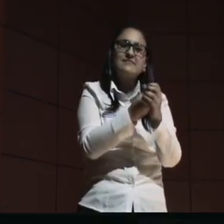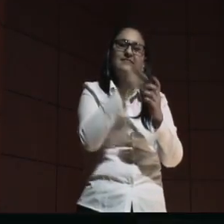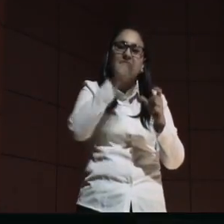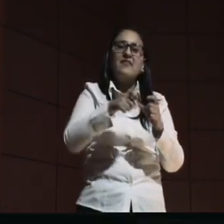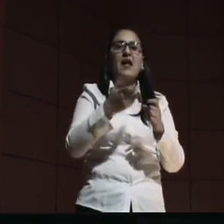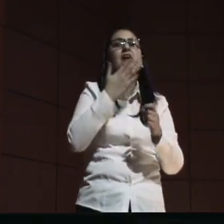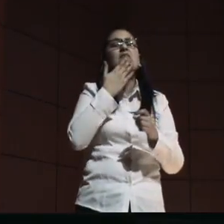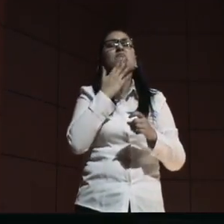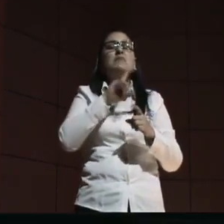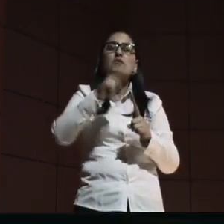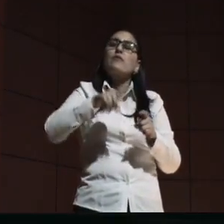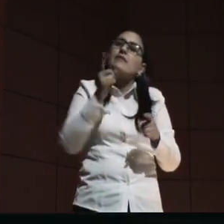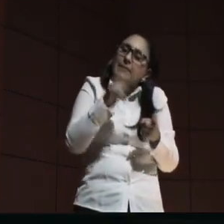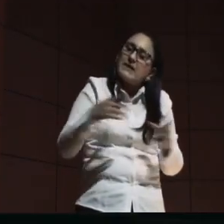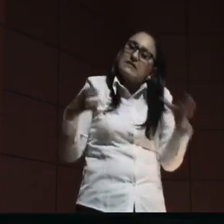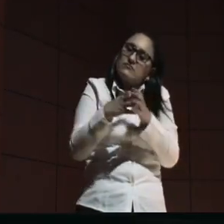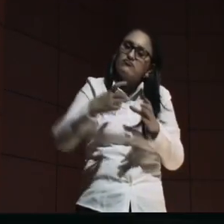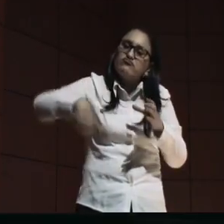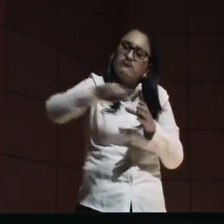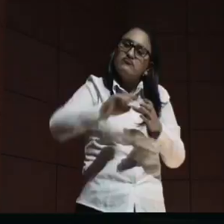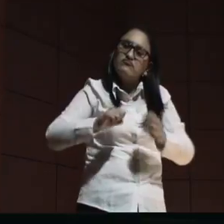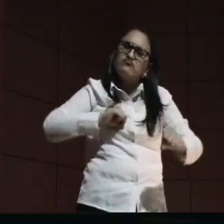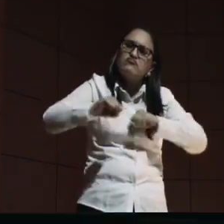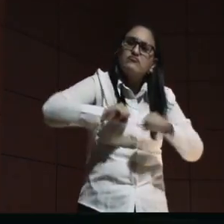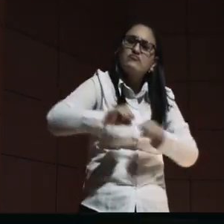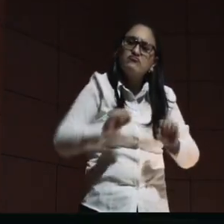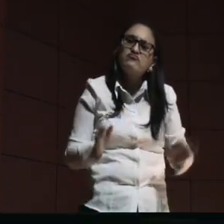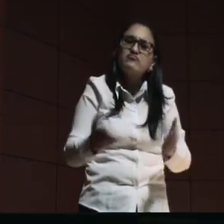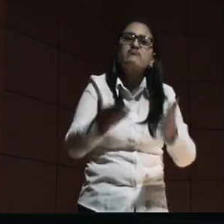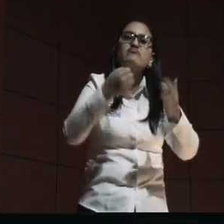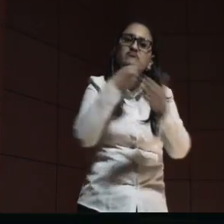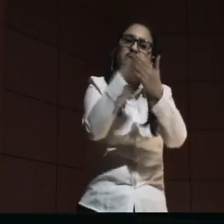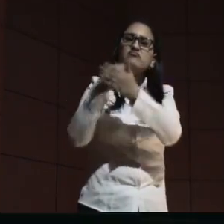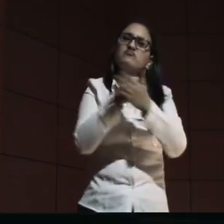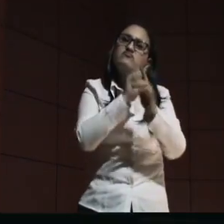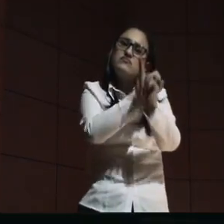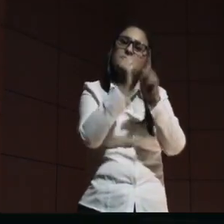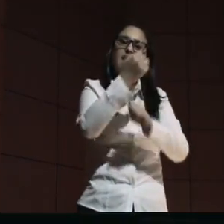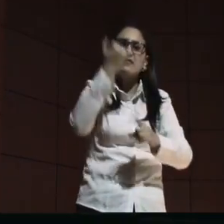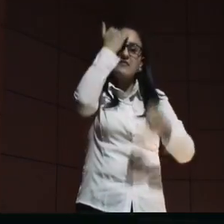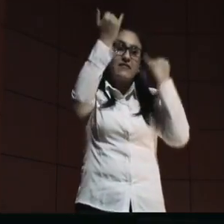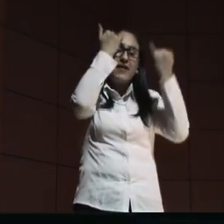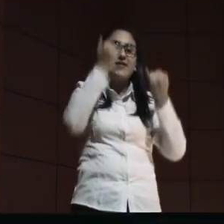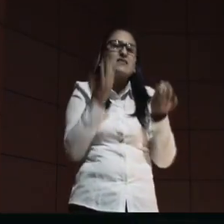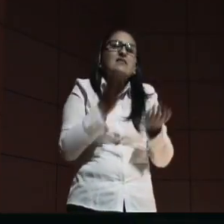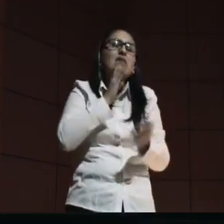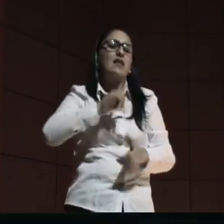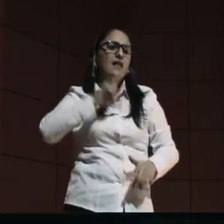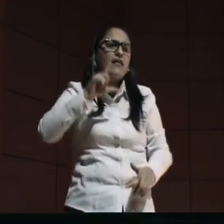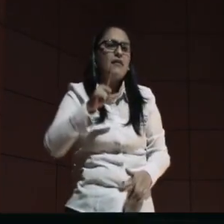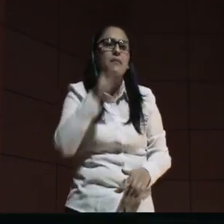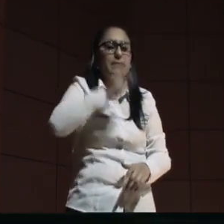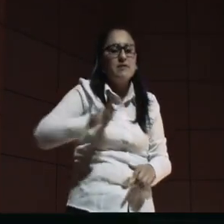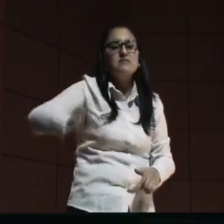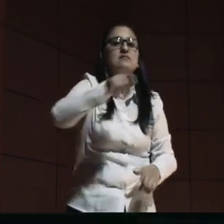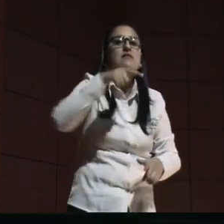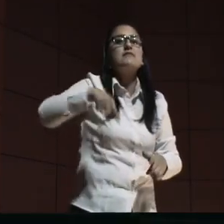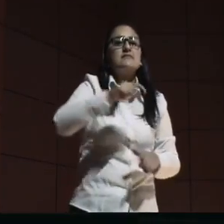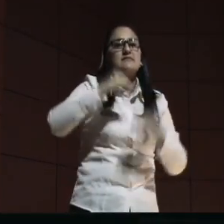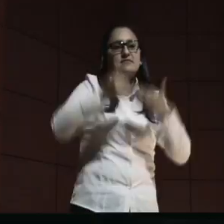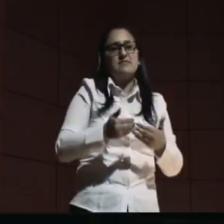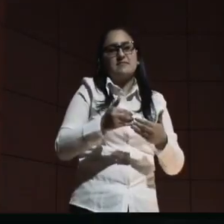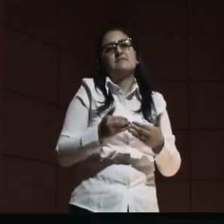deben conformar movimientos sociales transformadores, liderados por personas en situación de discapacidad.